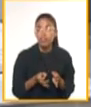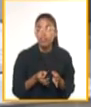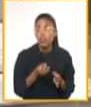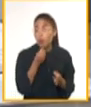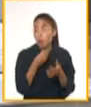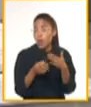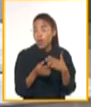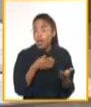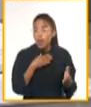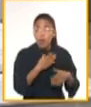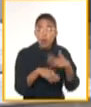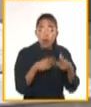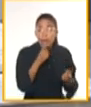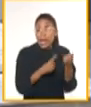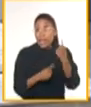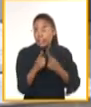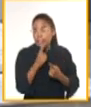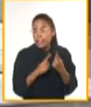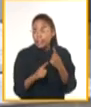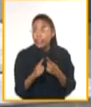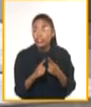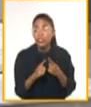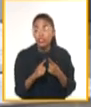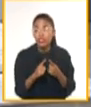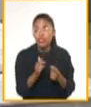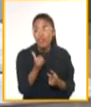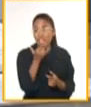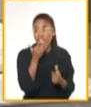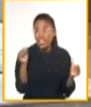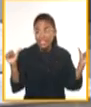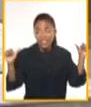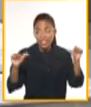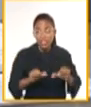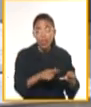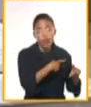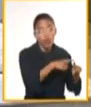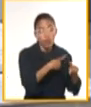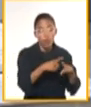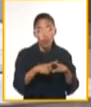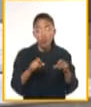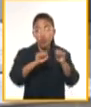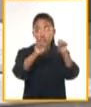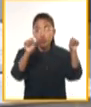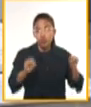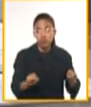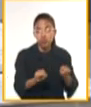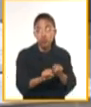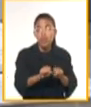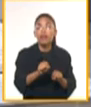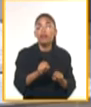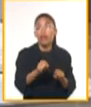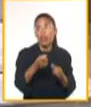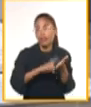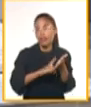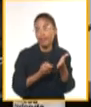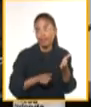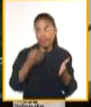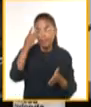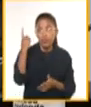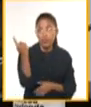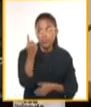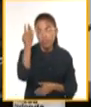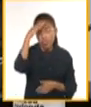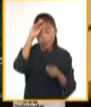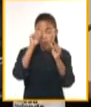haya va a tener implicaciones en toda la red del sistema eléctrico nacional. Aquel día